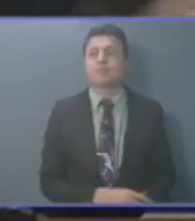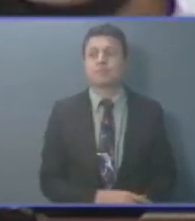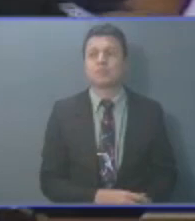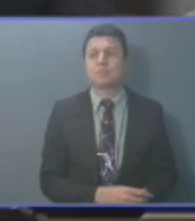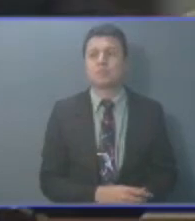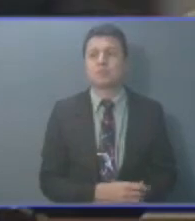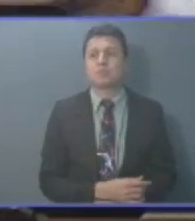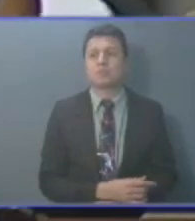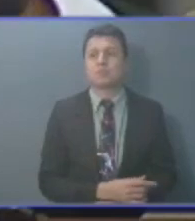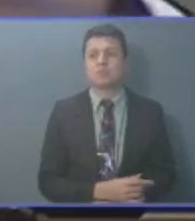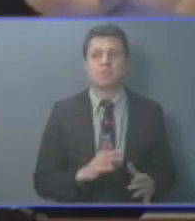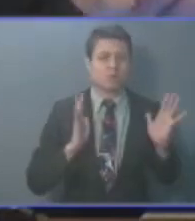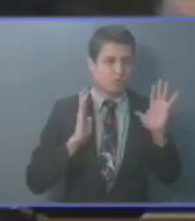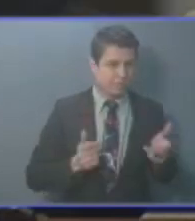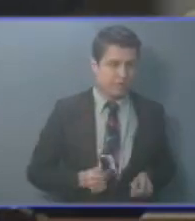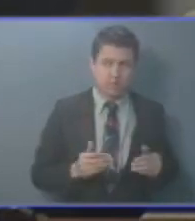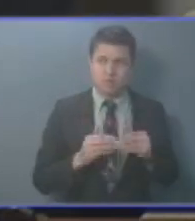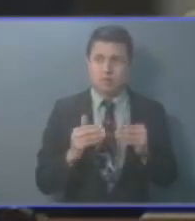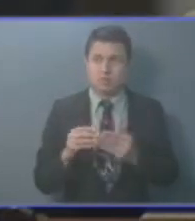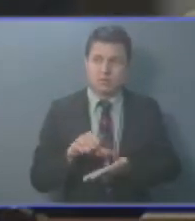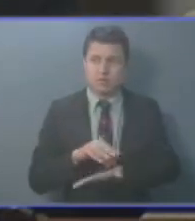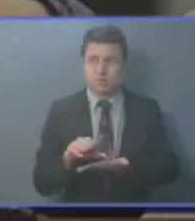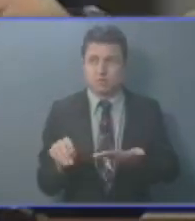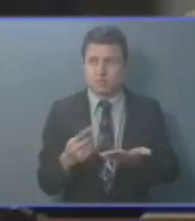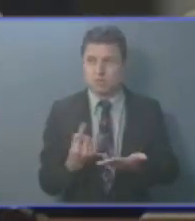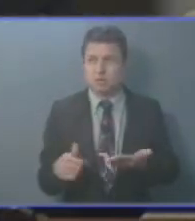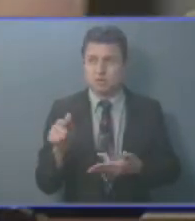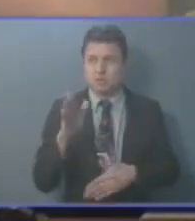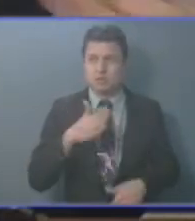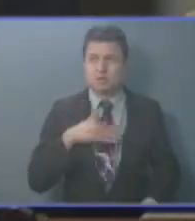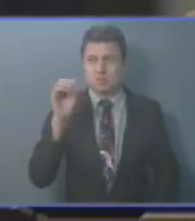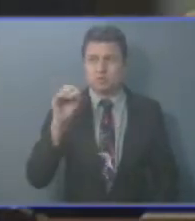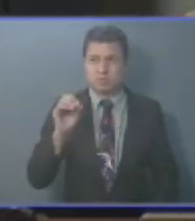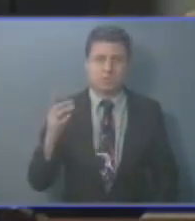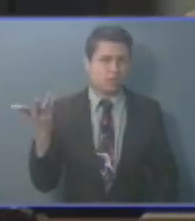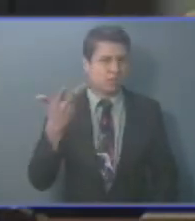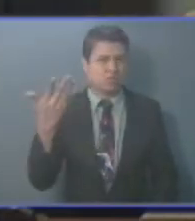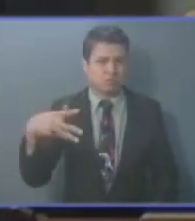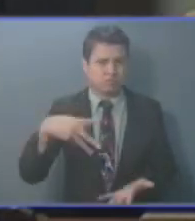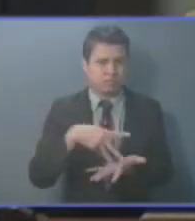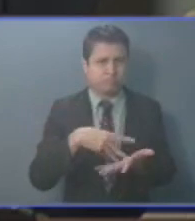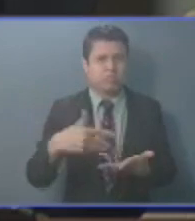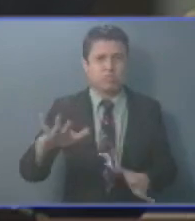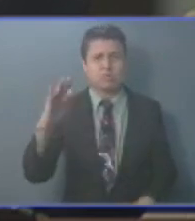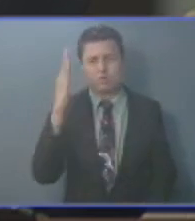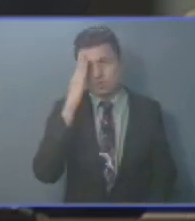Esto no es solo para el Ejecutivo, esto es también para los alcaldes, que tienen un porcentaje, ya lo saben todo el pueblo salvadoreño, un